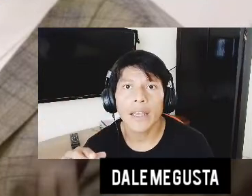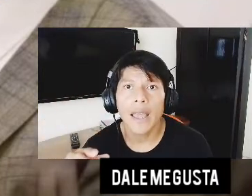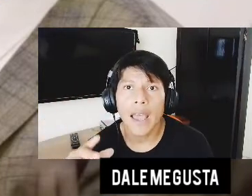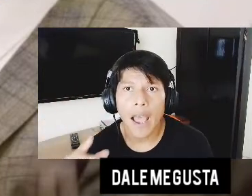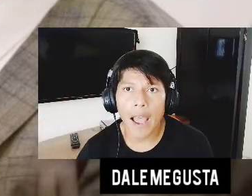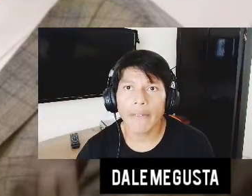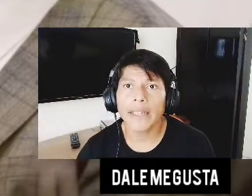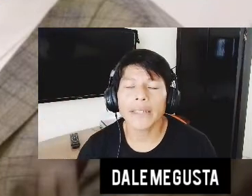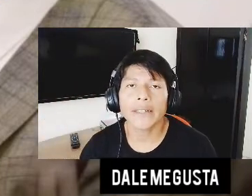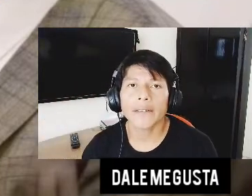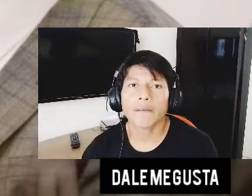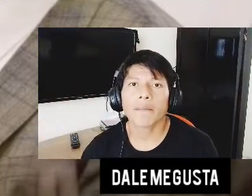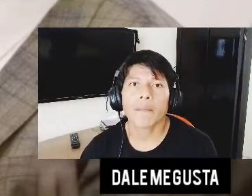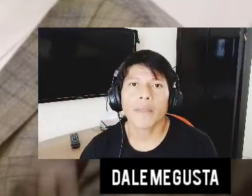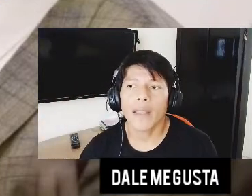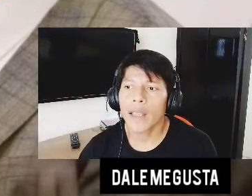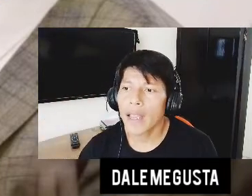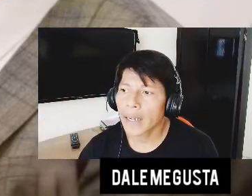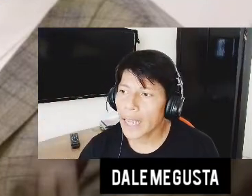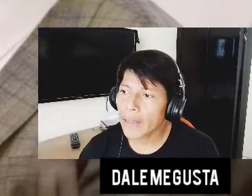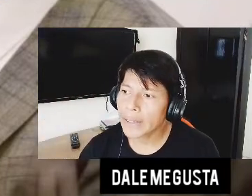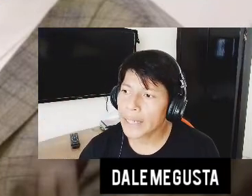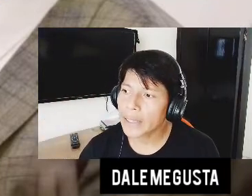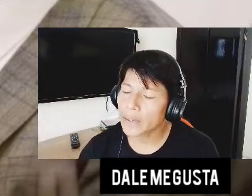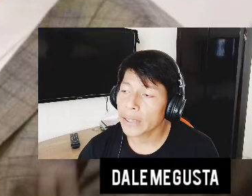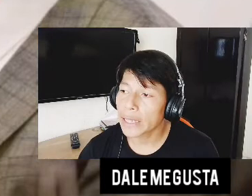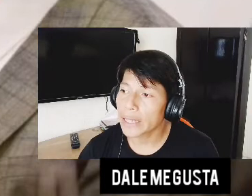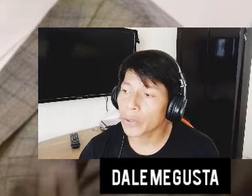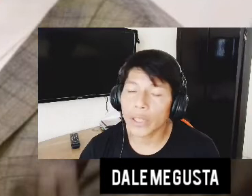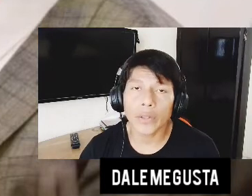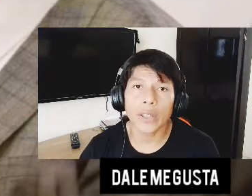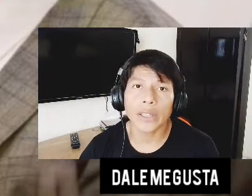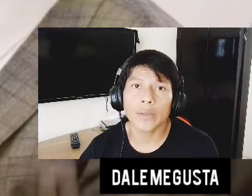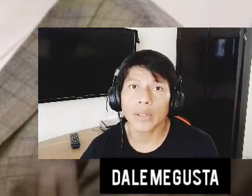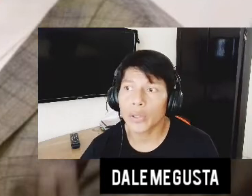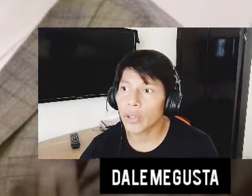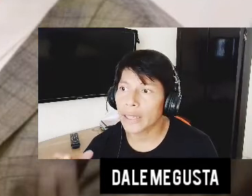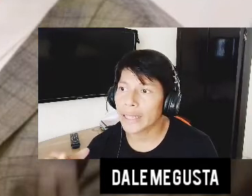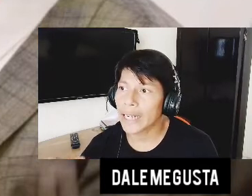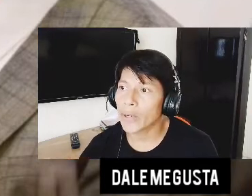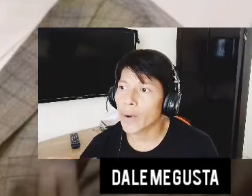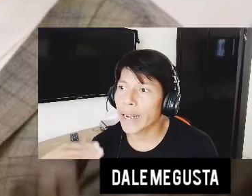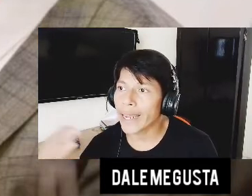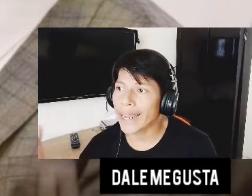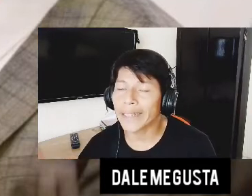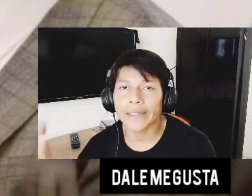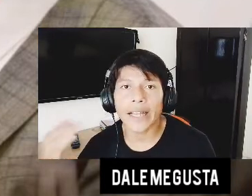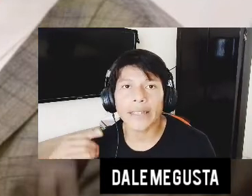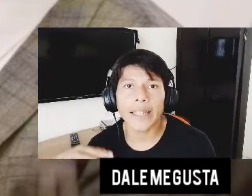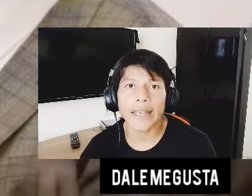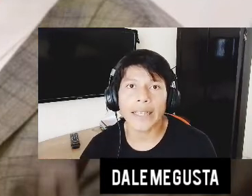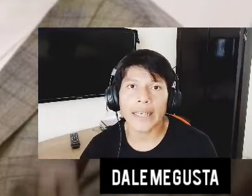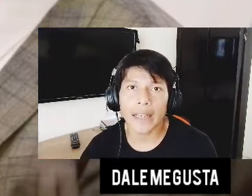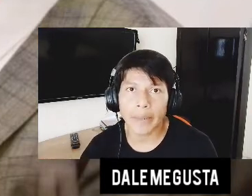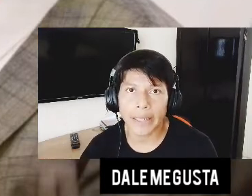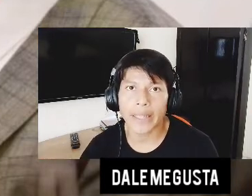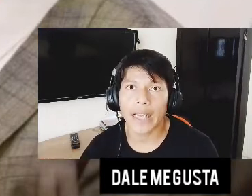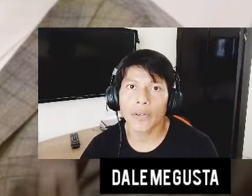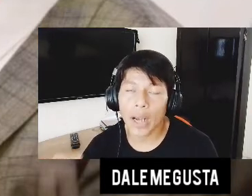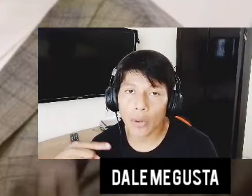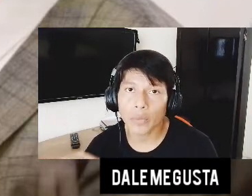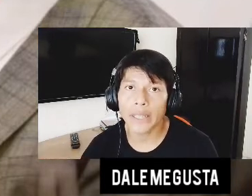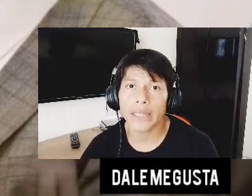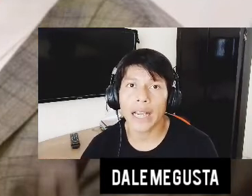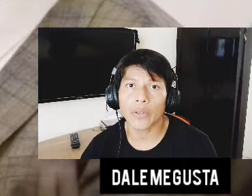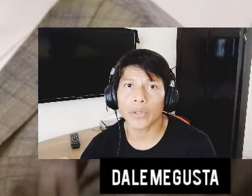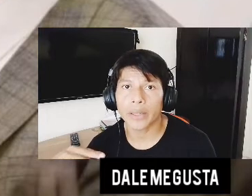personaje. A veces, cada vez que se suscita una situación en la cual él trata de engañar al